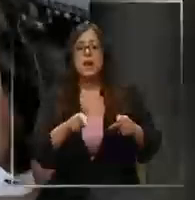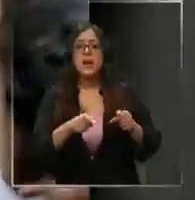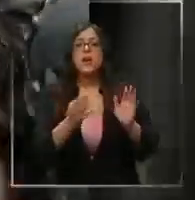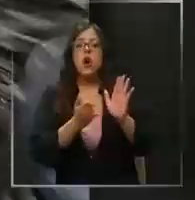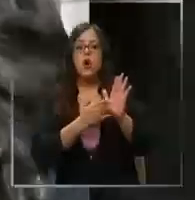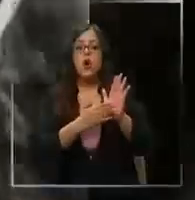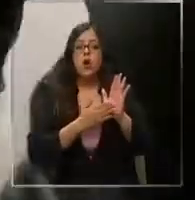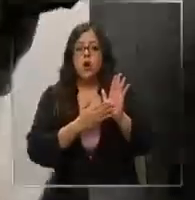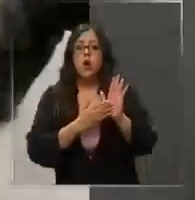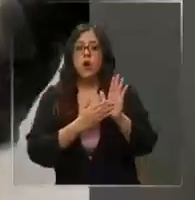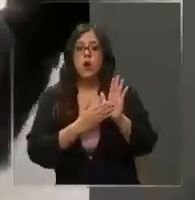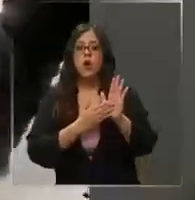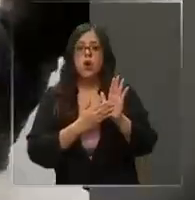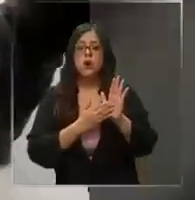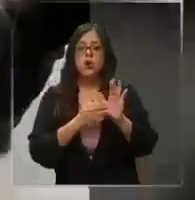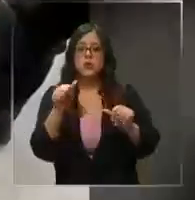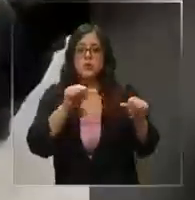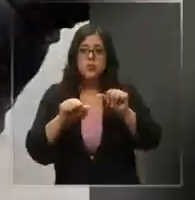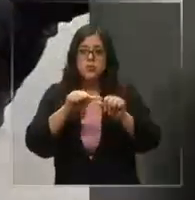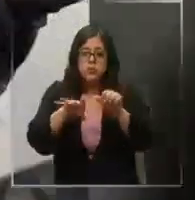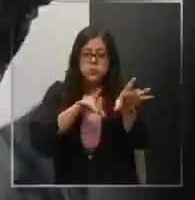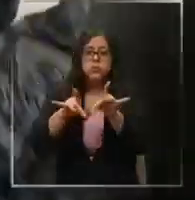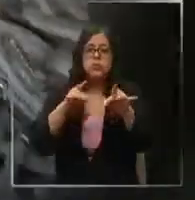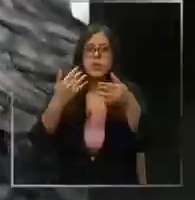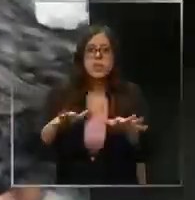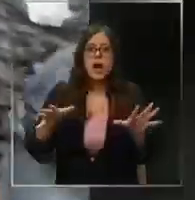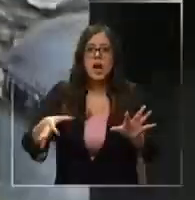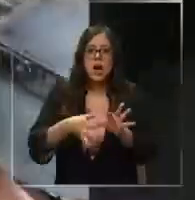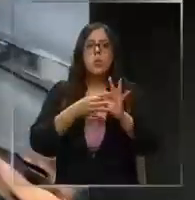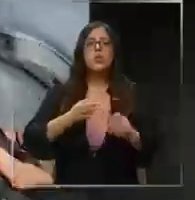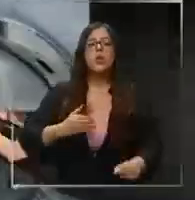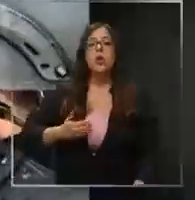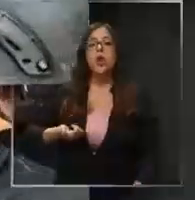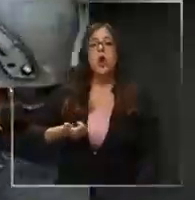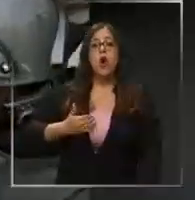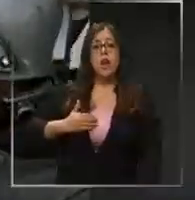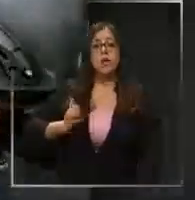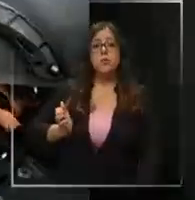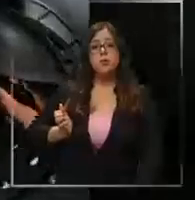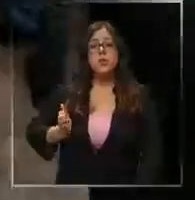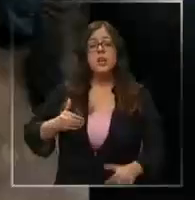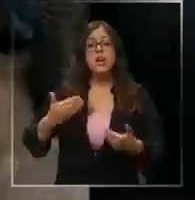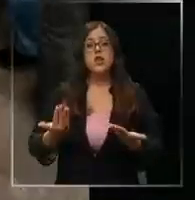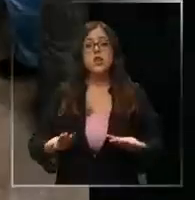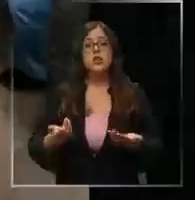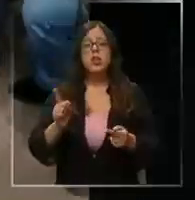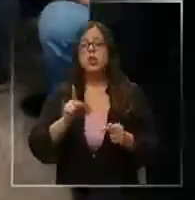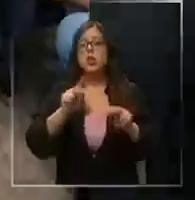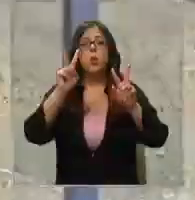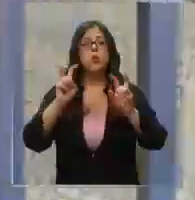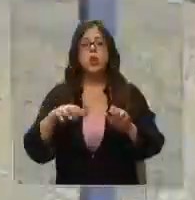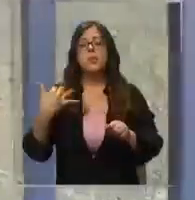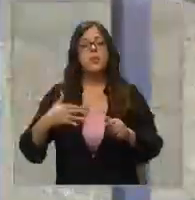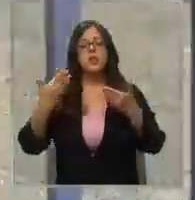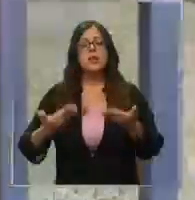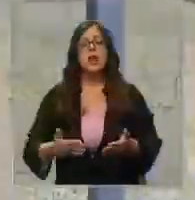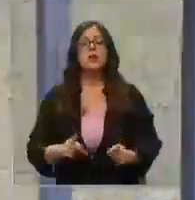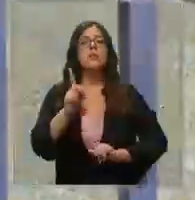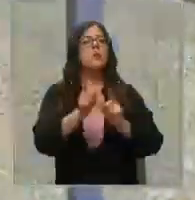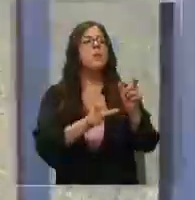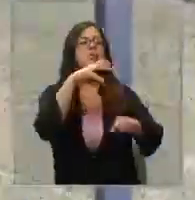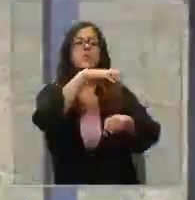objetiva, científica, que ha recogido, hemos recogido junto con la policía y por lo tanto no es una diligencia de vital importancia en este momento. ¿Algunos de los